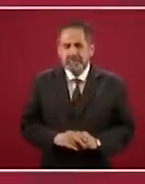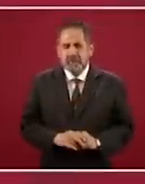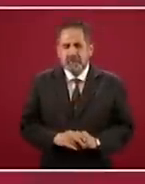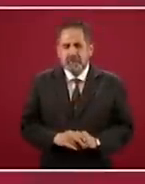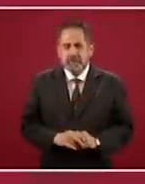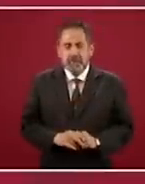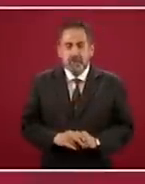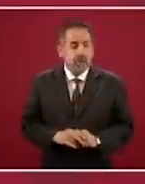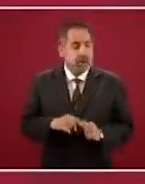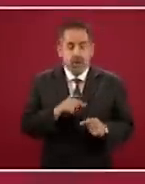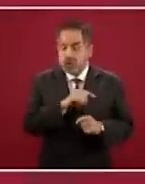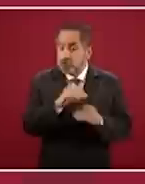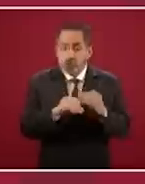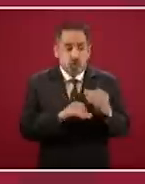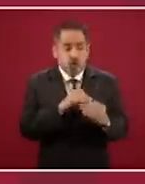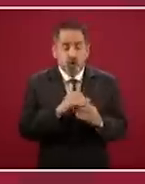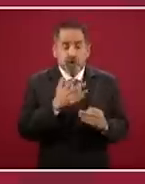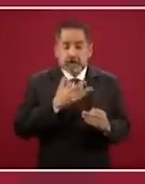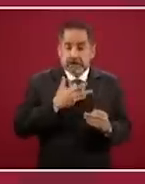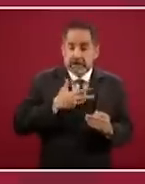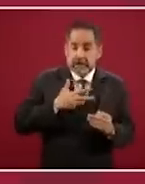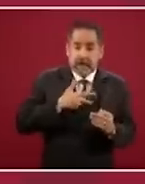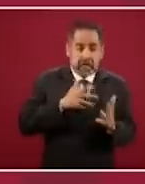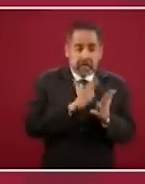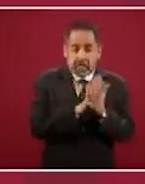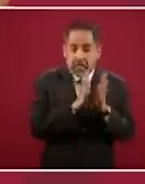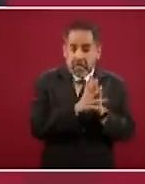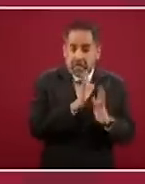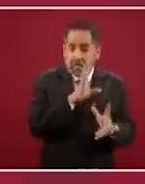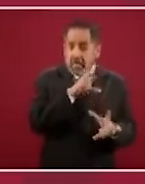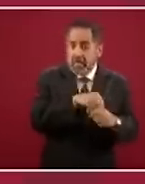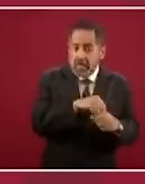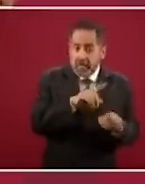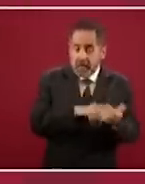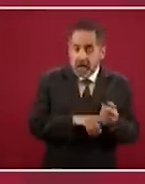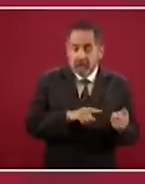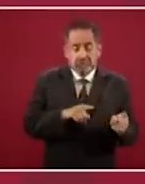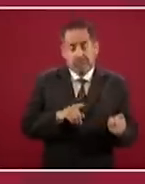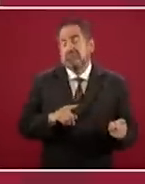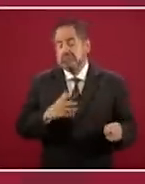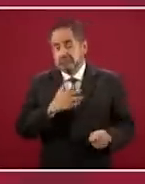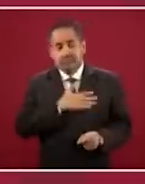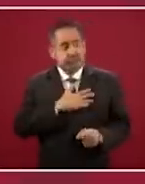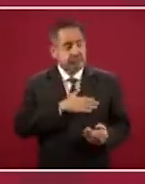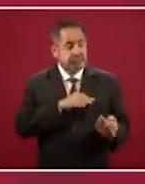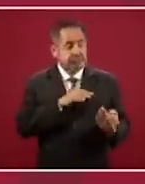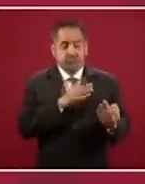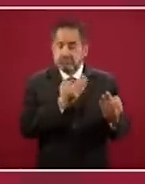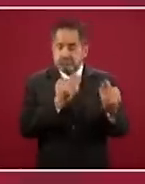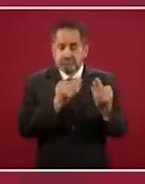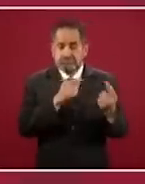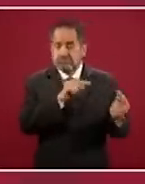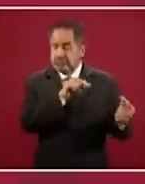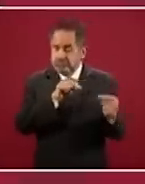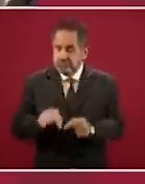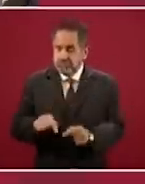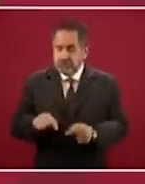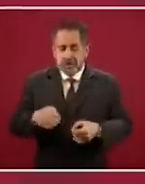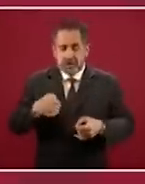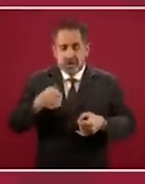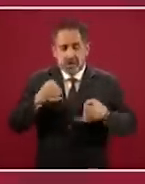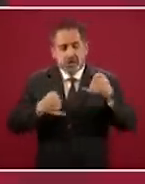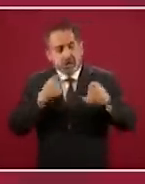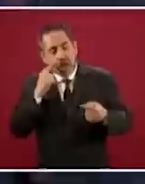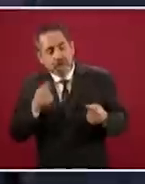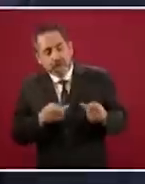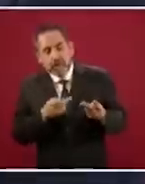Todos los que están involucrados pues tienen que ser llamados a cuenta. No